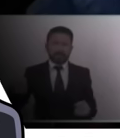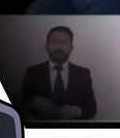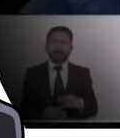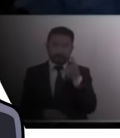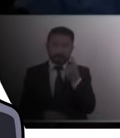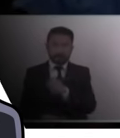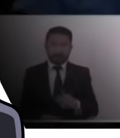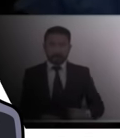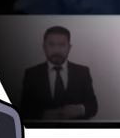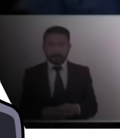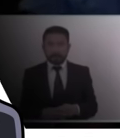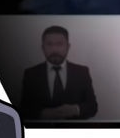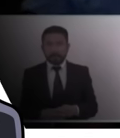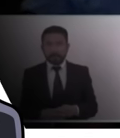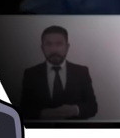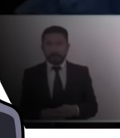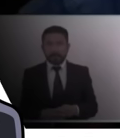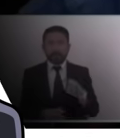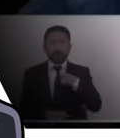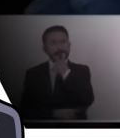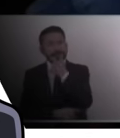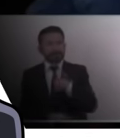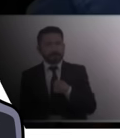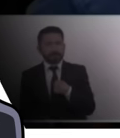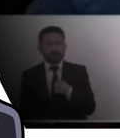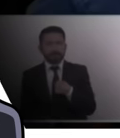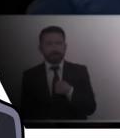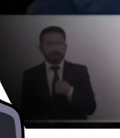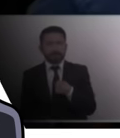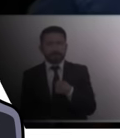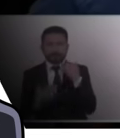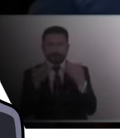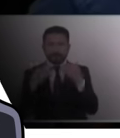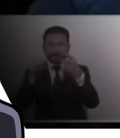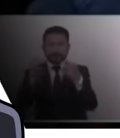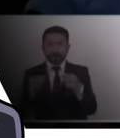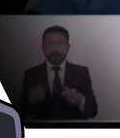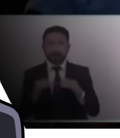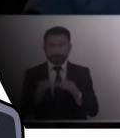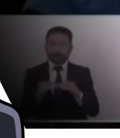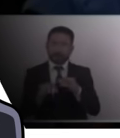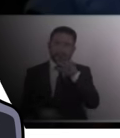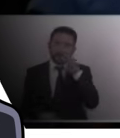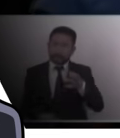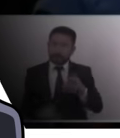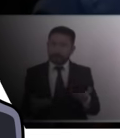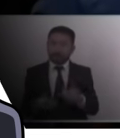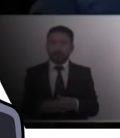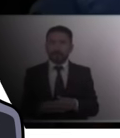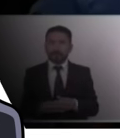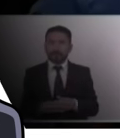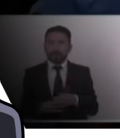Fíjese, presidente, que me di un poquito a la tarea. Voy a hablar del presupuesto también y, por supuesto, que